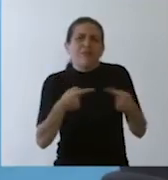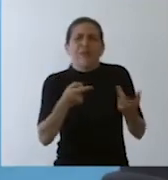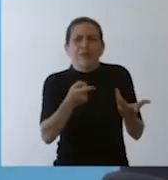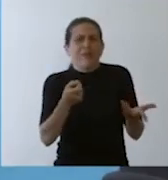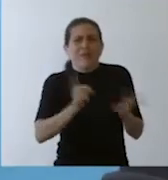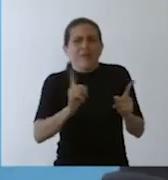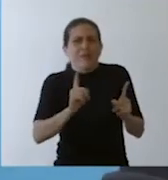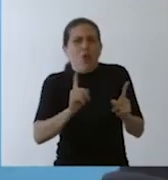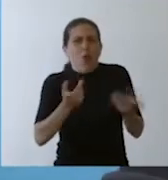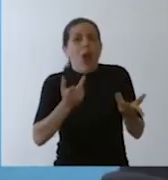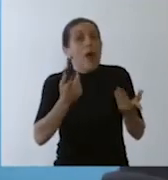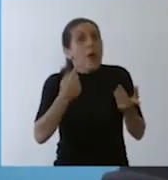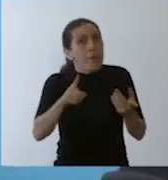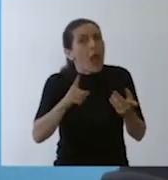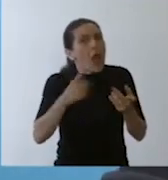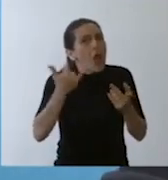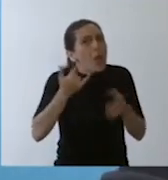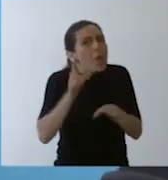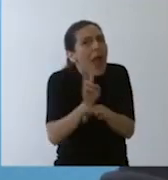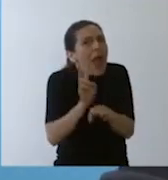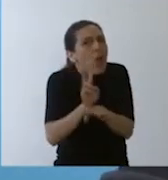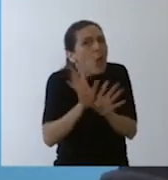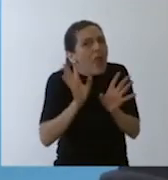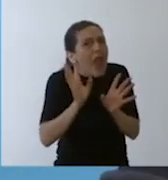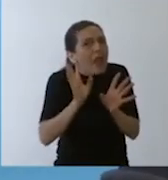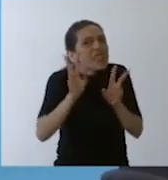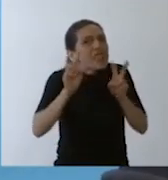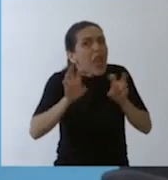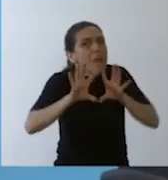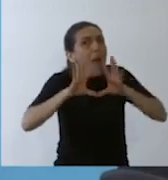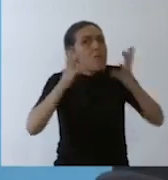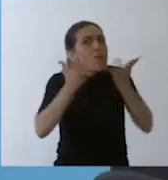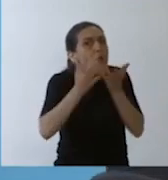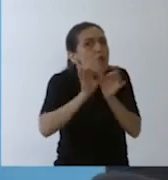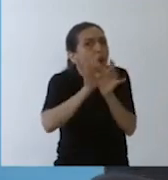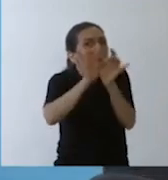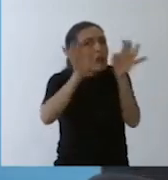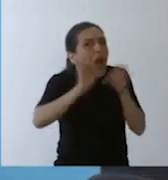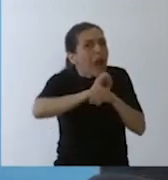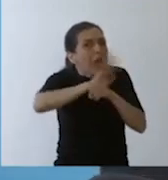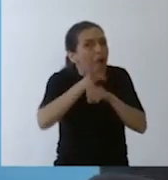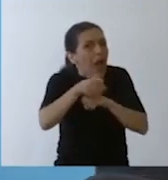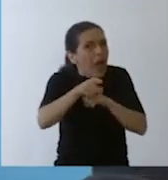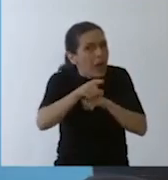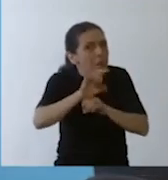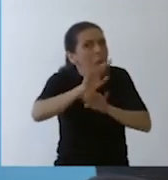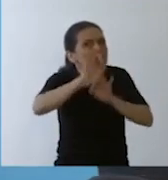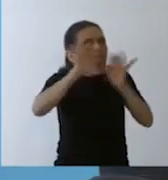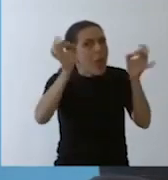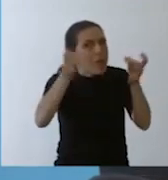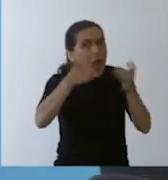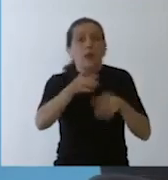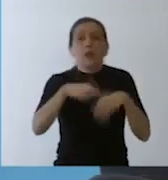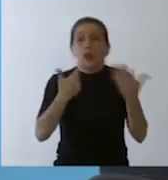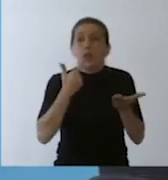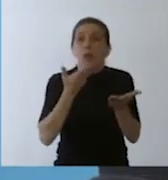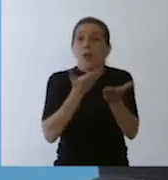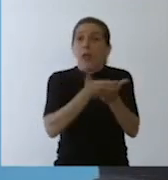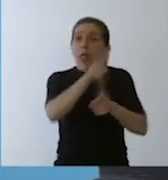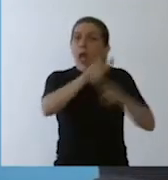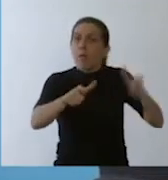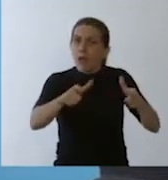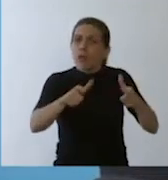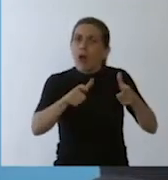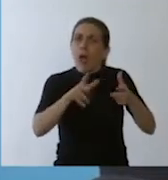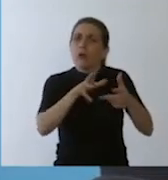contención de la que todavía está Argentina en la pandemia. Le solicitamos realmente a la gente a tratar de